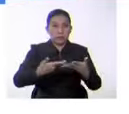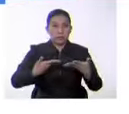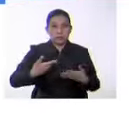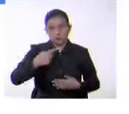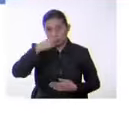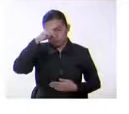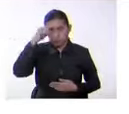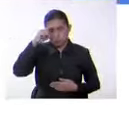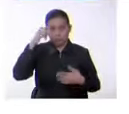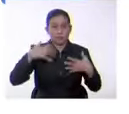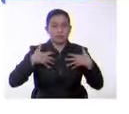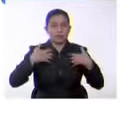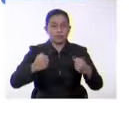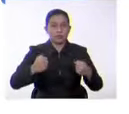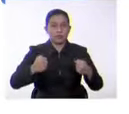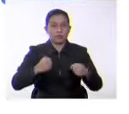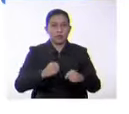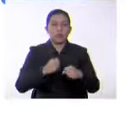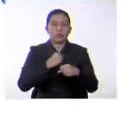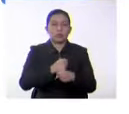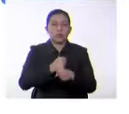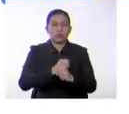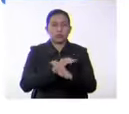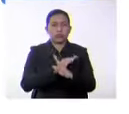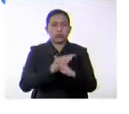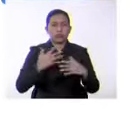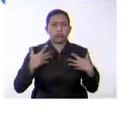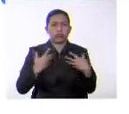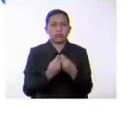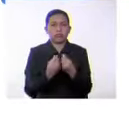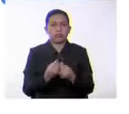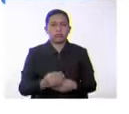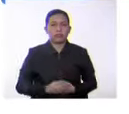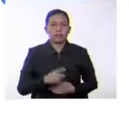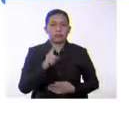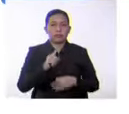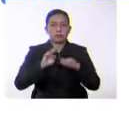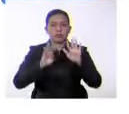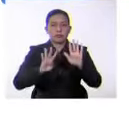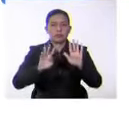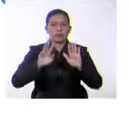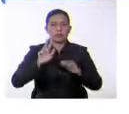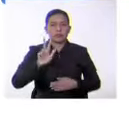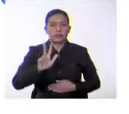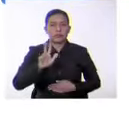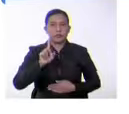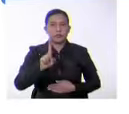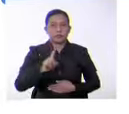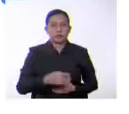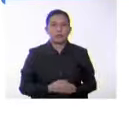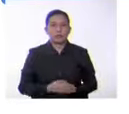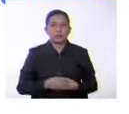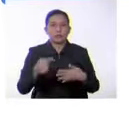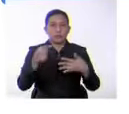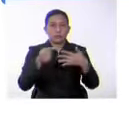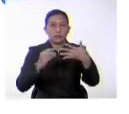social. En 1931, la Constitución española reconoce los derechos de la